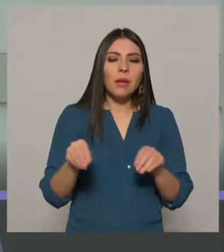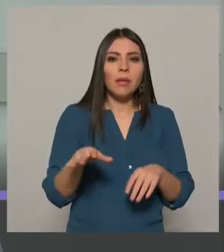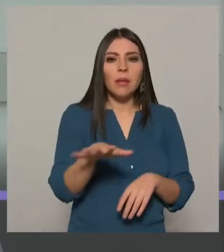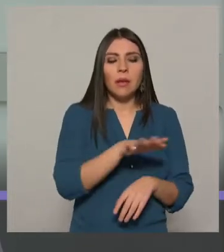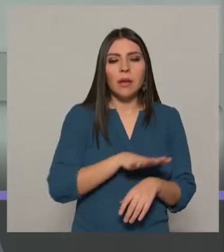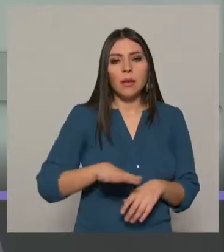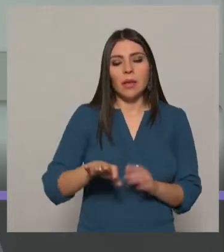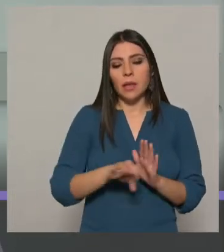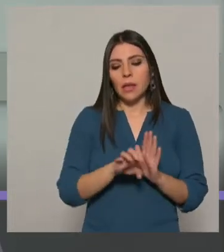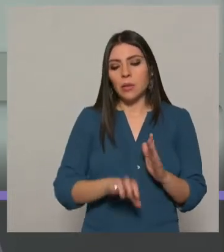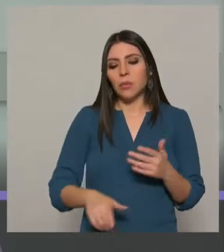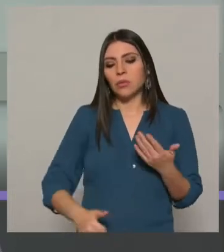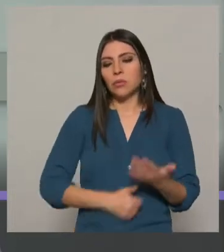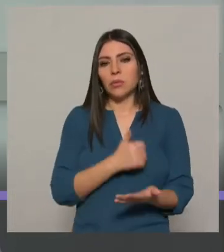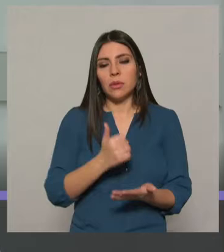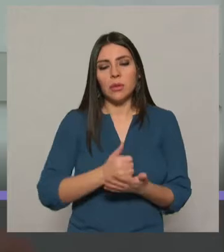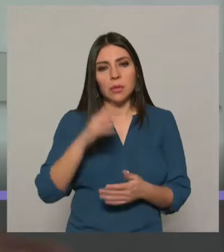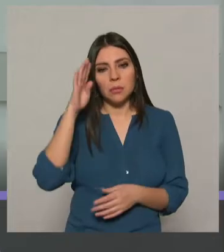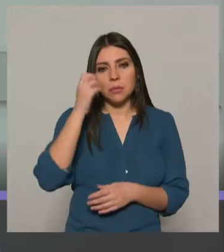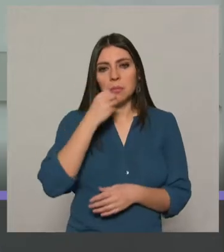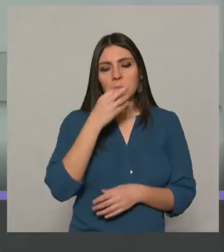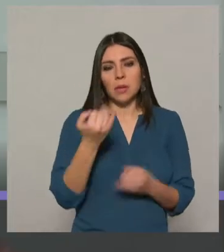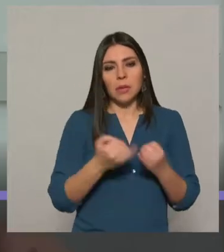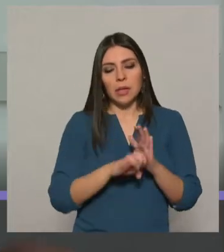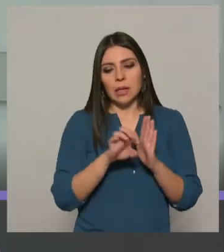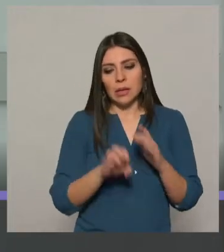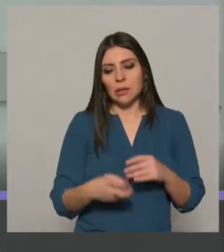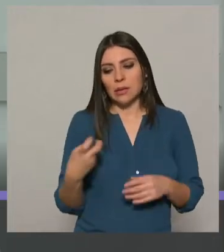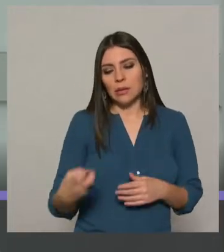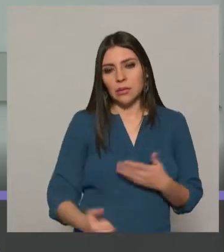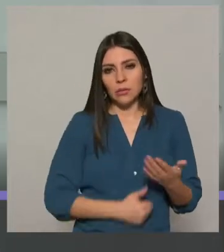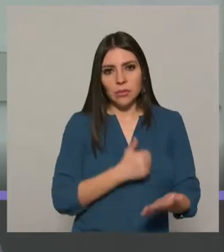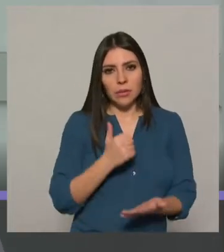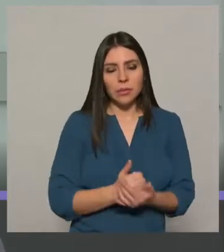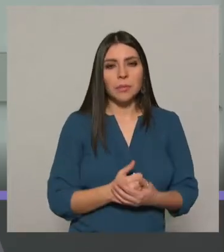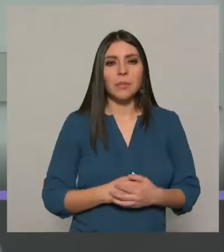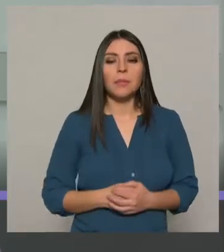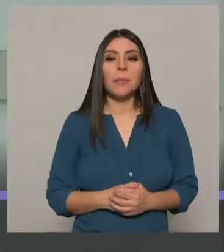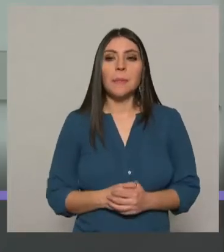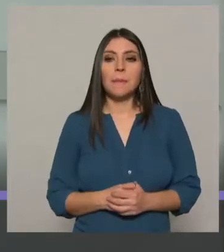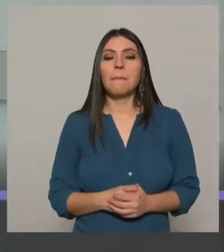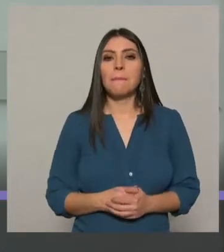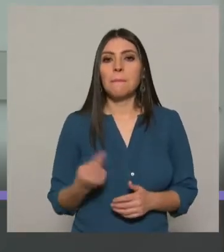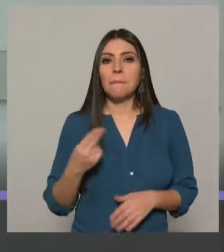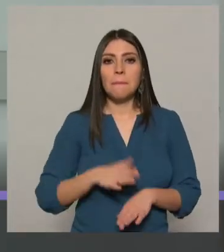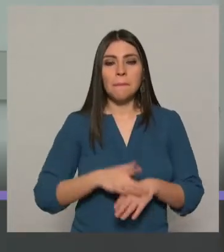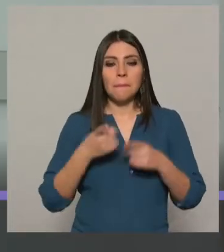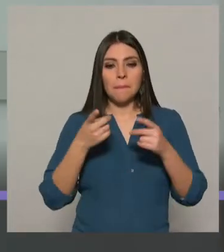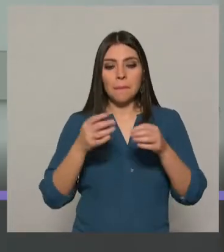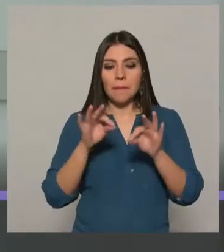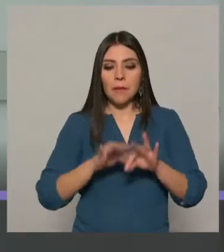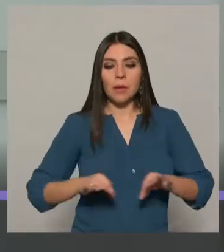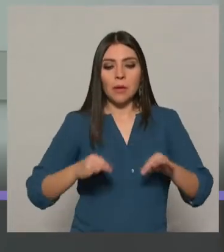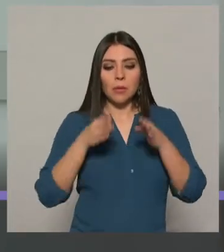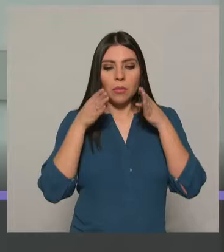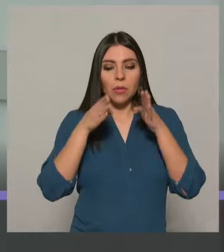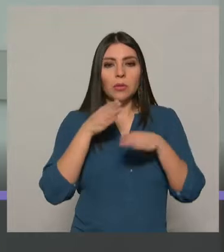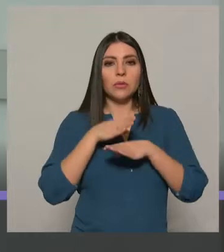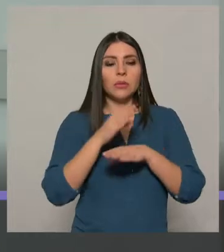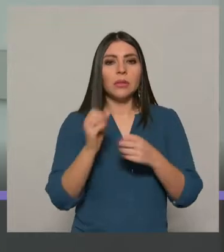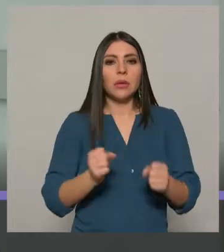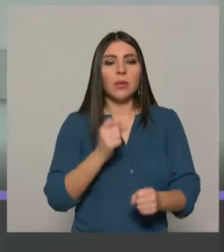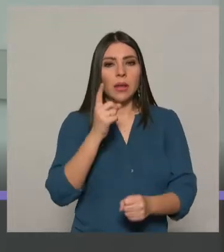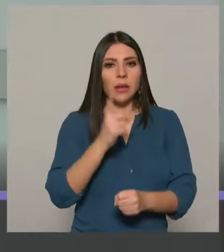ciudad tan extraordinaria como la nuestra. Tiene que ver, por supuesto, con priorizar acciones en materia de seguridad. Hay un